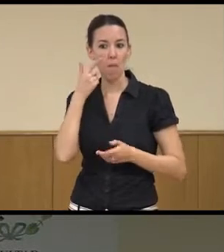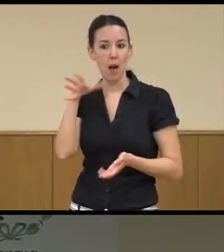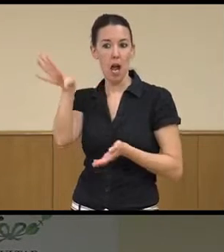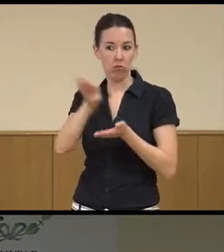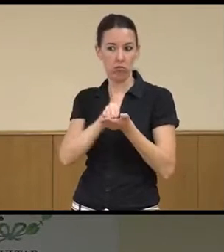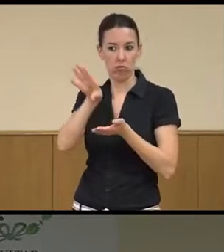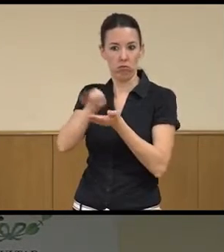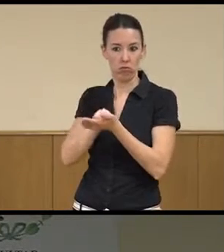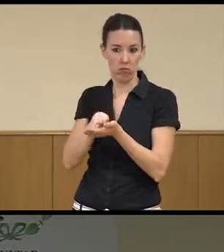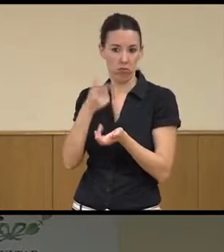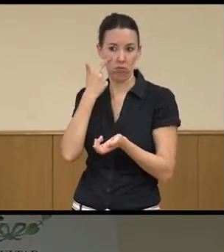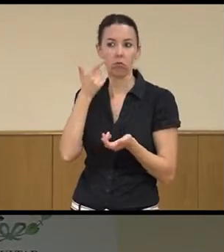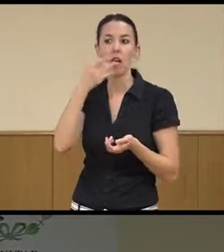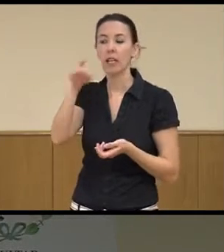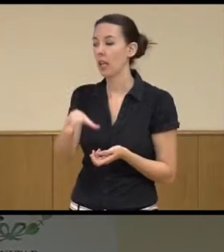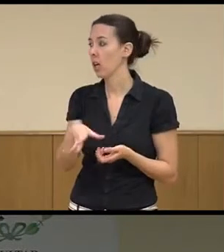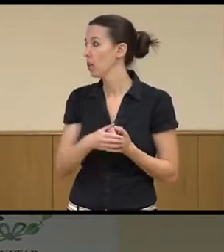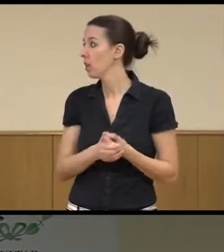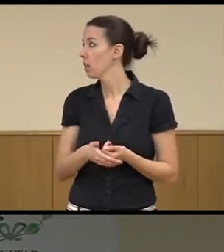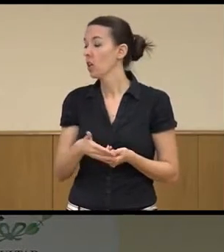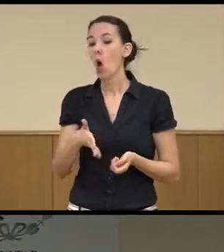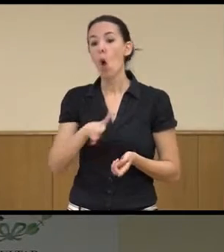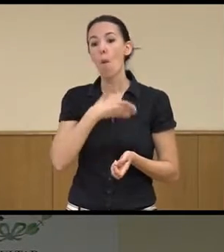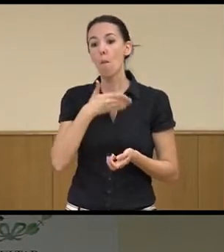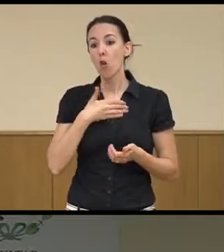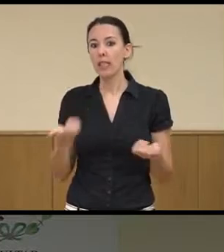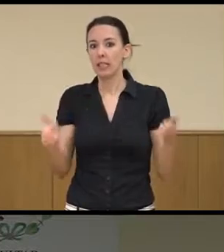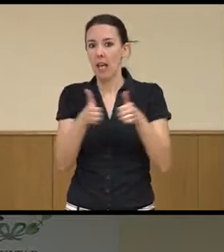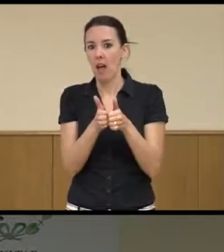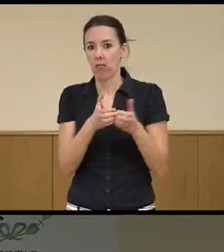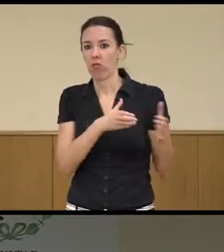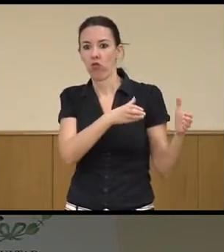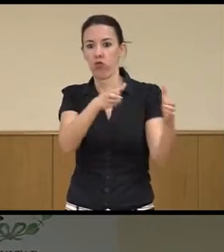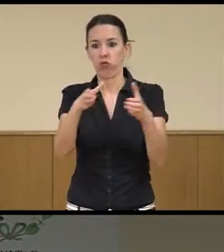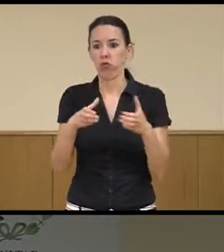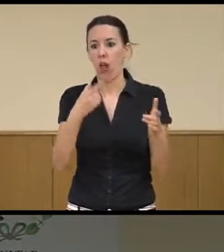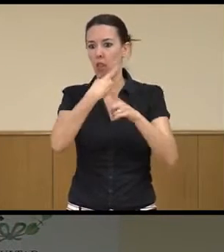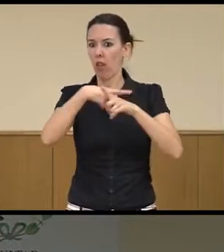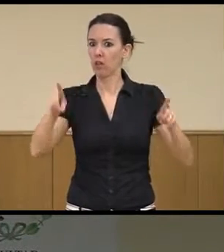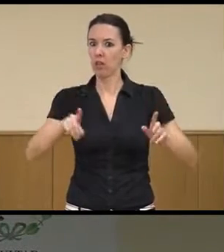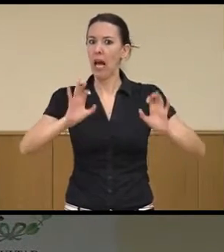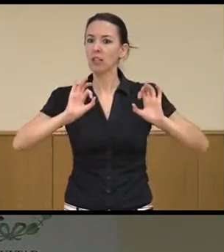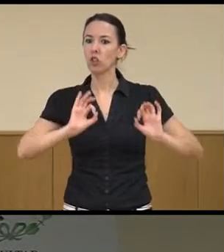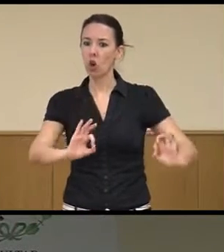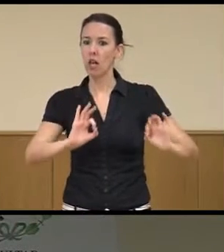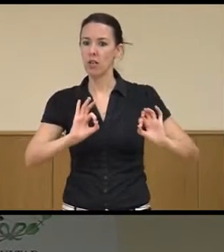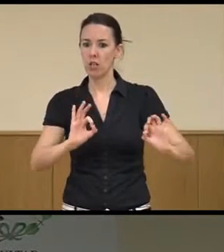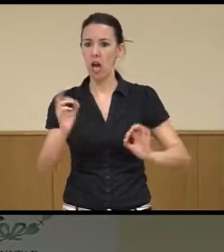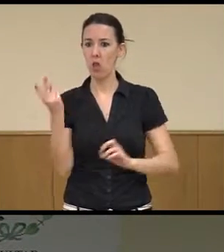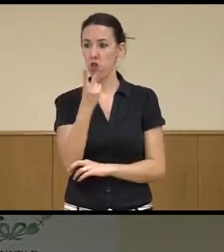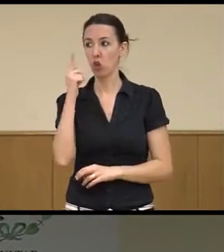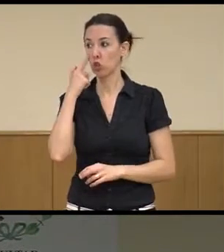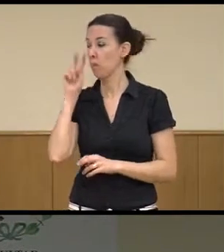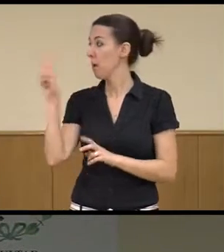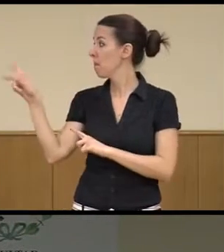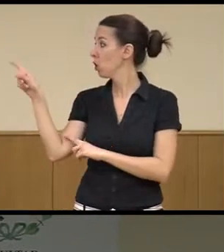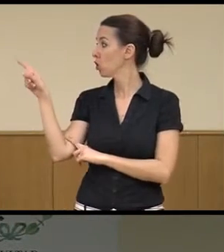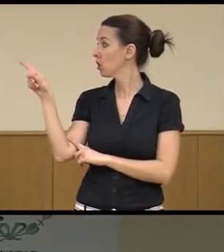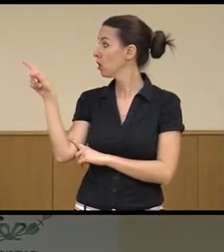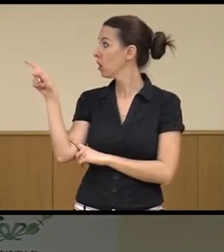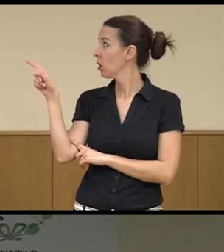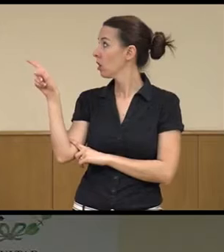a su paso. Aun conservando la modestia del séquito, la evidente distinta solemnidad que revisten las dos que vemos en la imagen puede